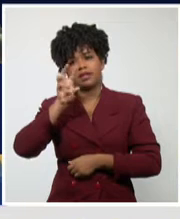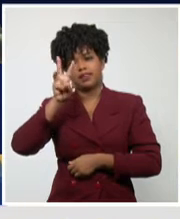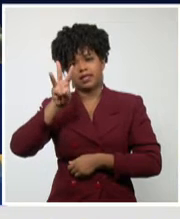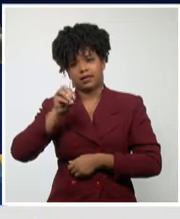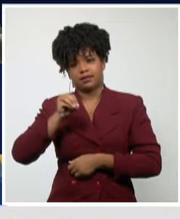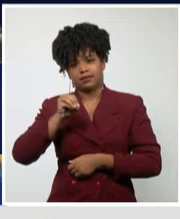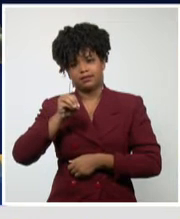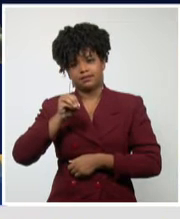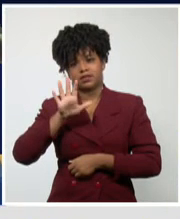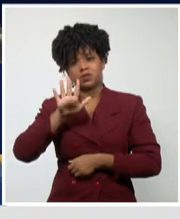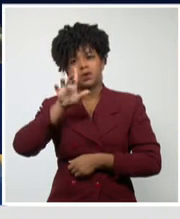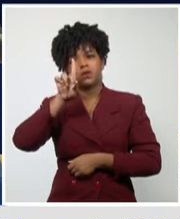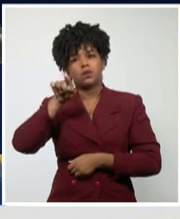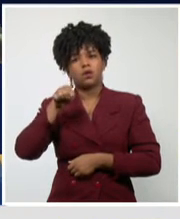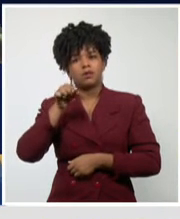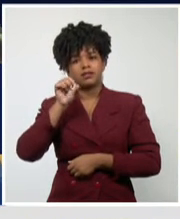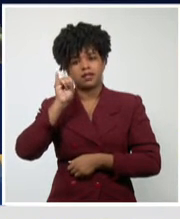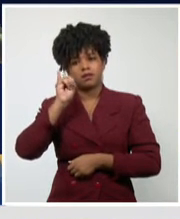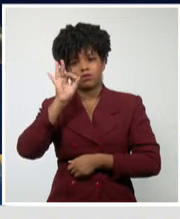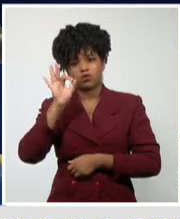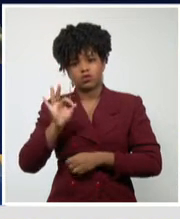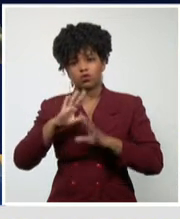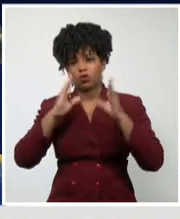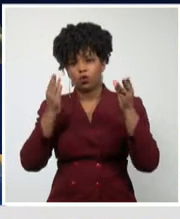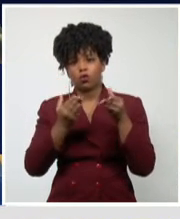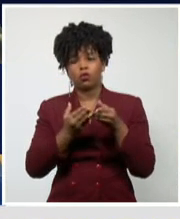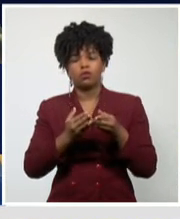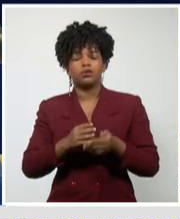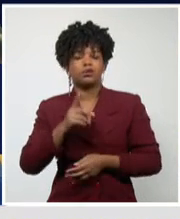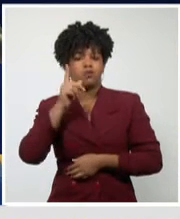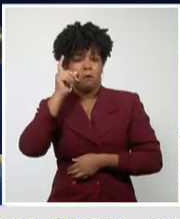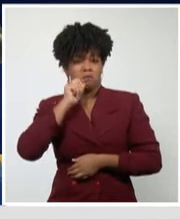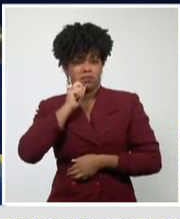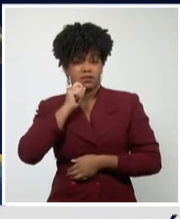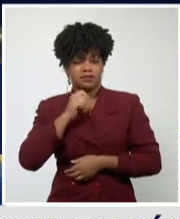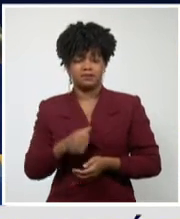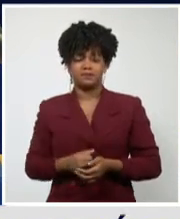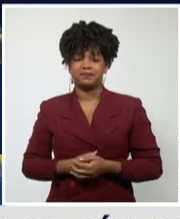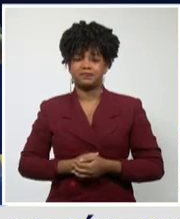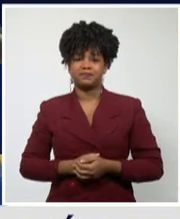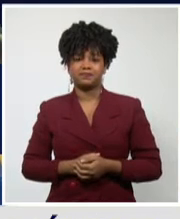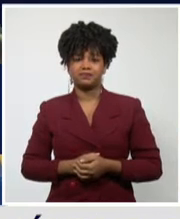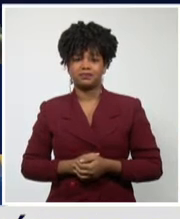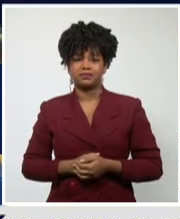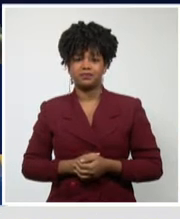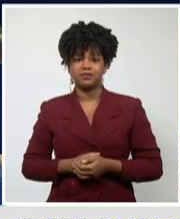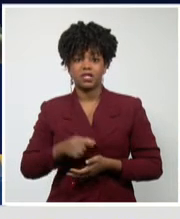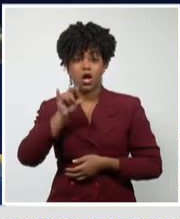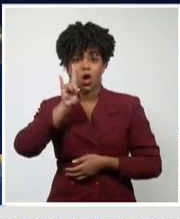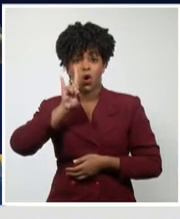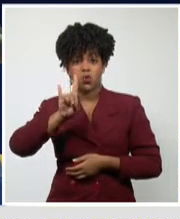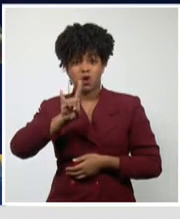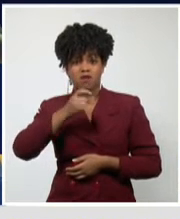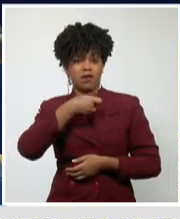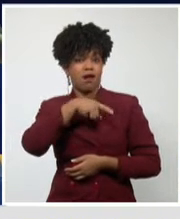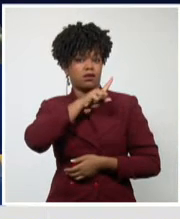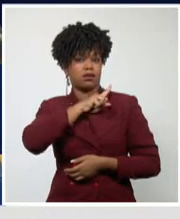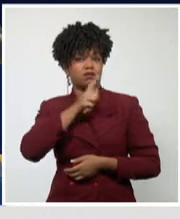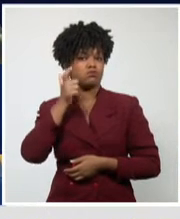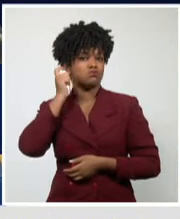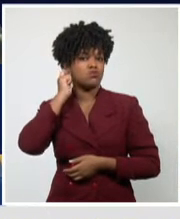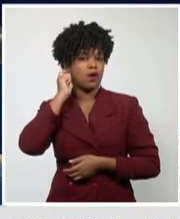se han confirmado en nuestro país pertenecen al sexo masculino. 9 del día de ayer son femeninas y en